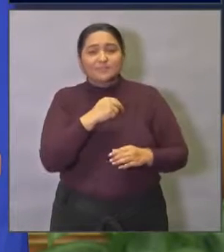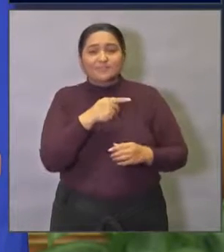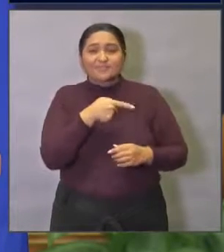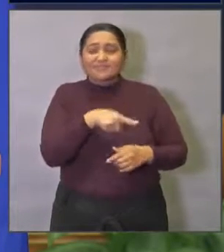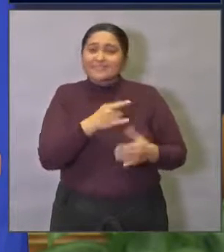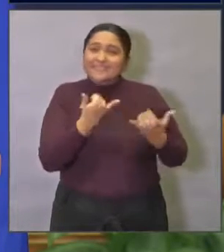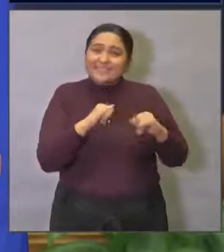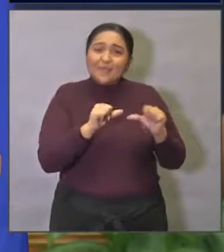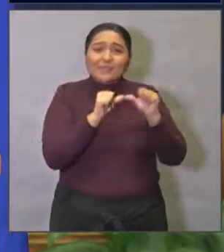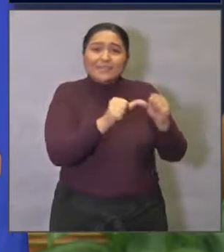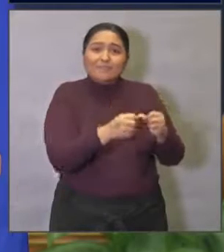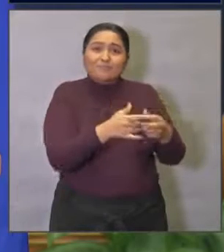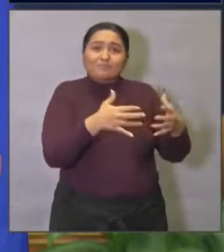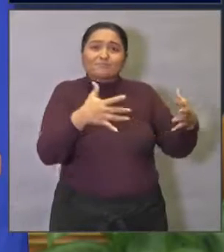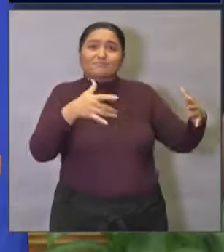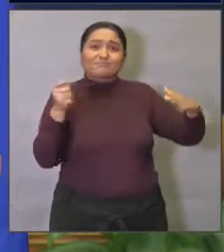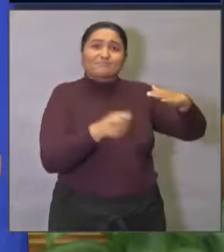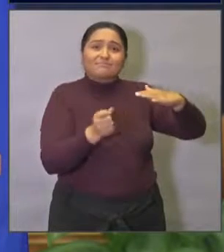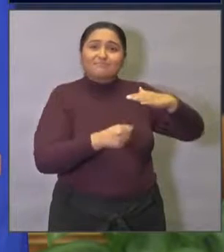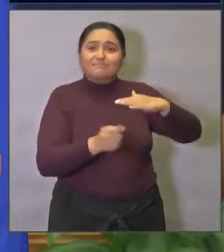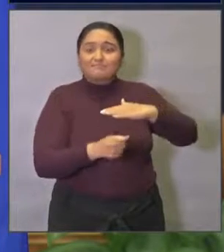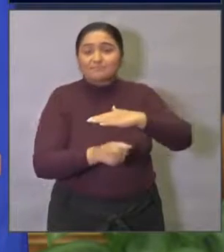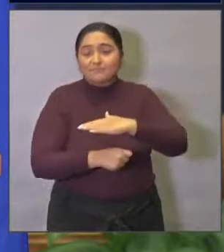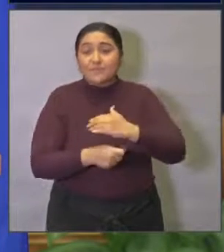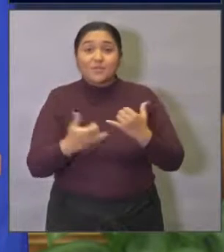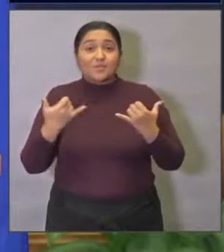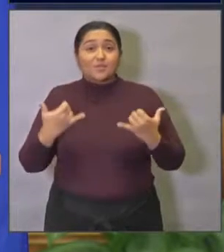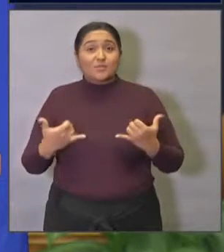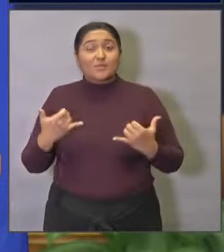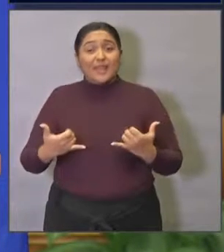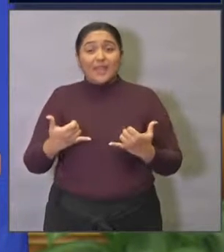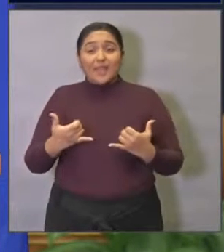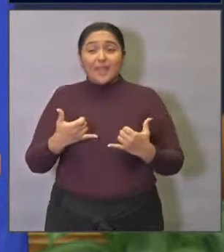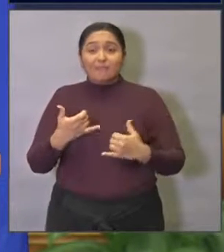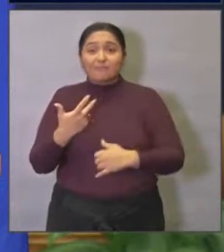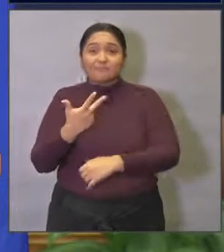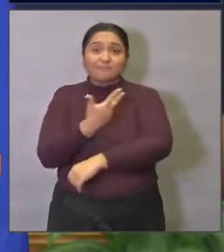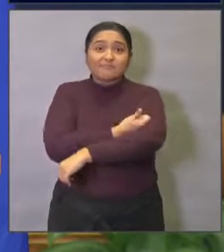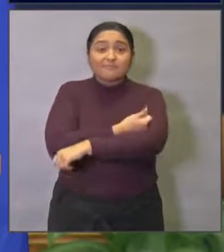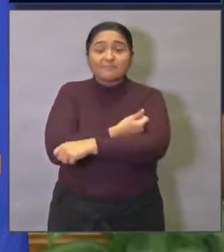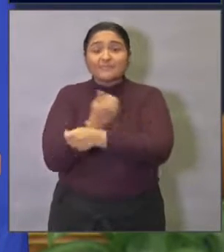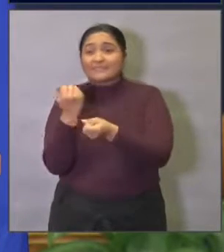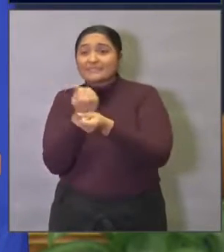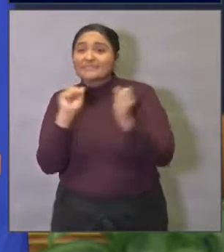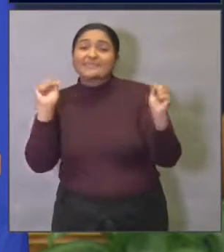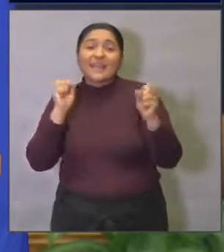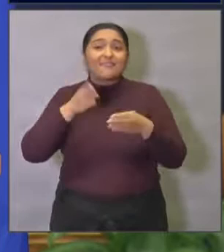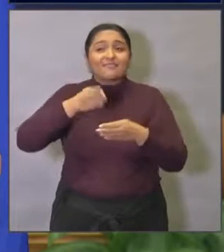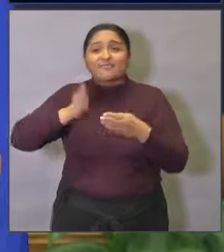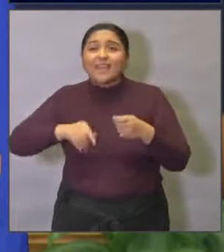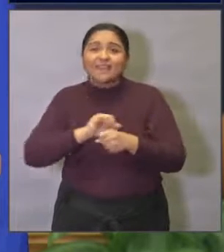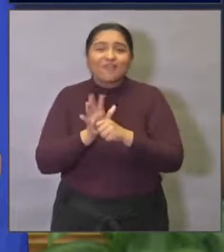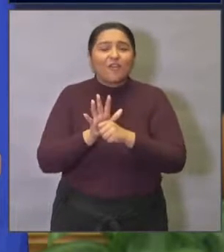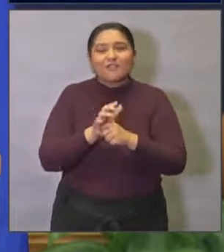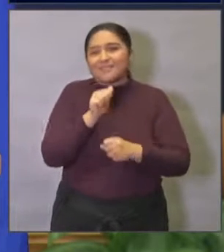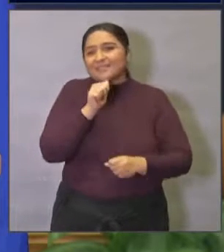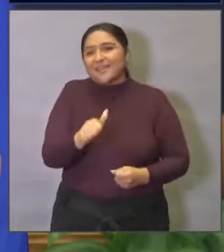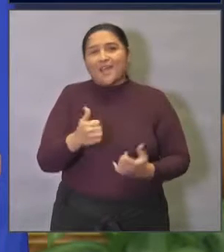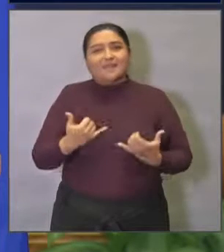llenarse. Por ahora la vacuna no nos va a salvar de este incremento de casos de